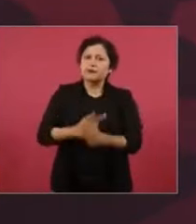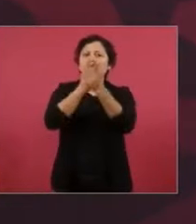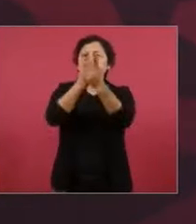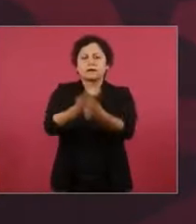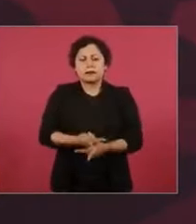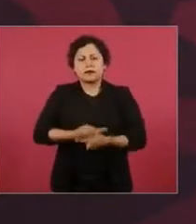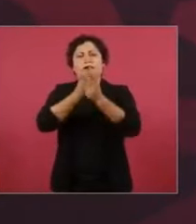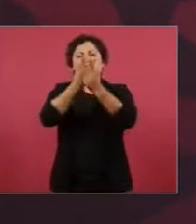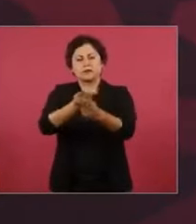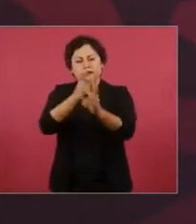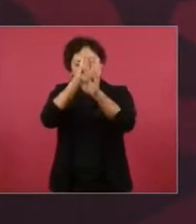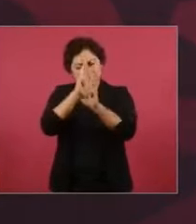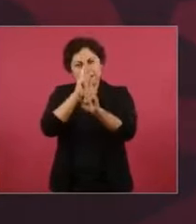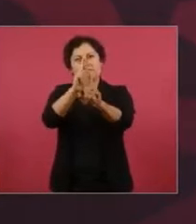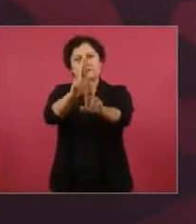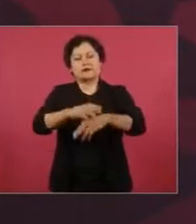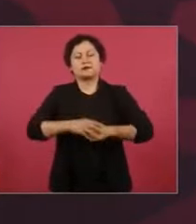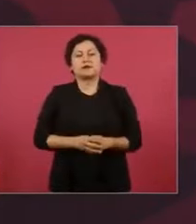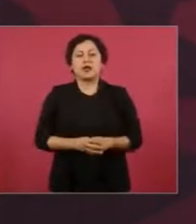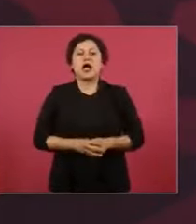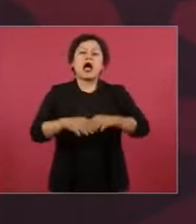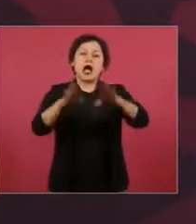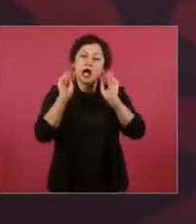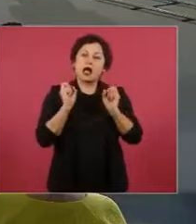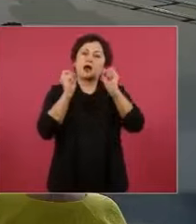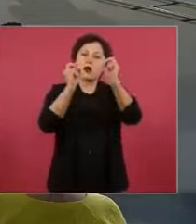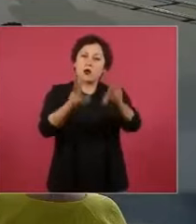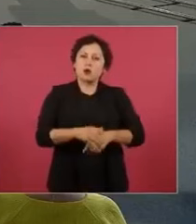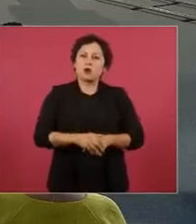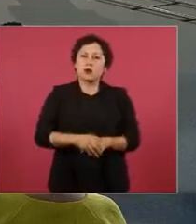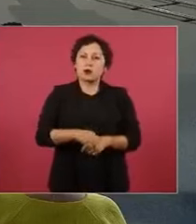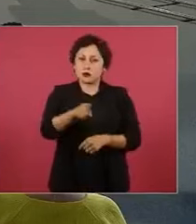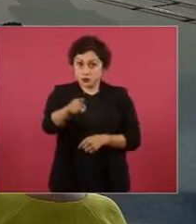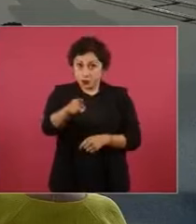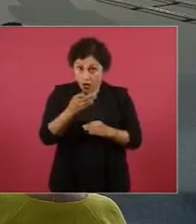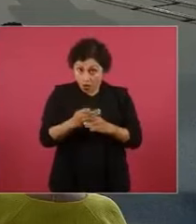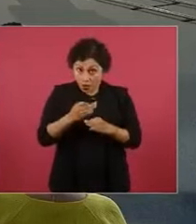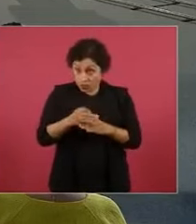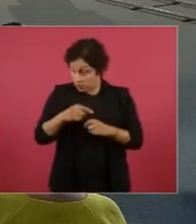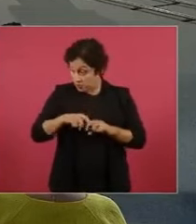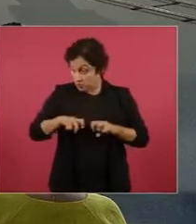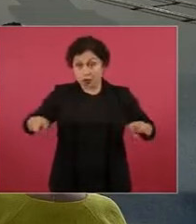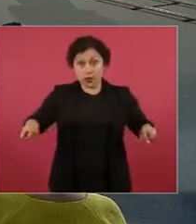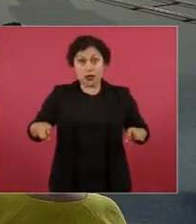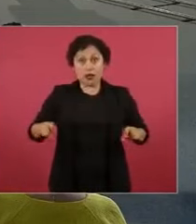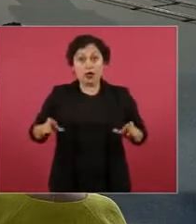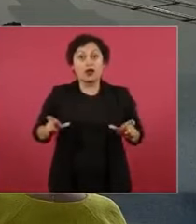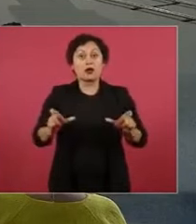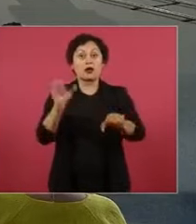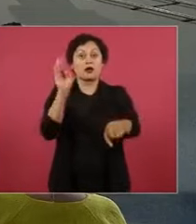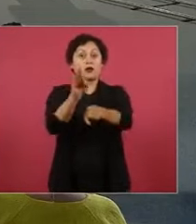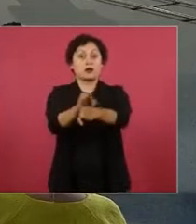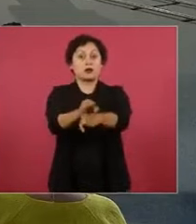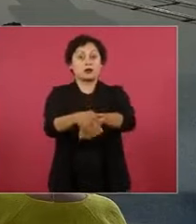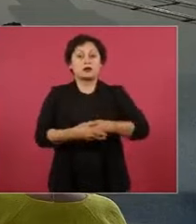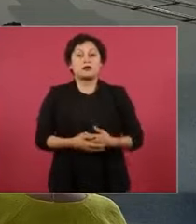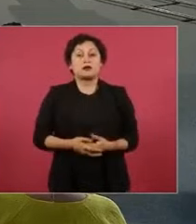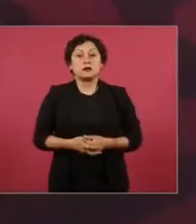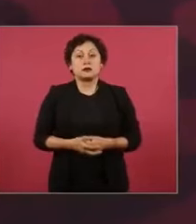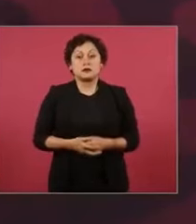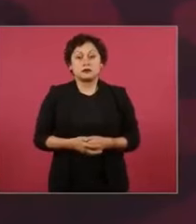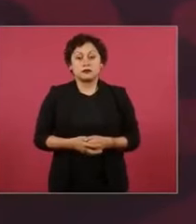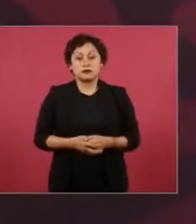nada respetuosos. Bien, entonces, ese grupo de choque que usted tiene aquí es para atacar a los reporteros